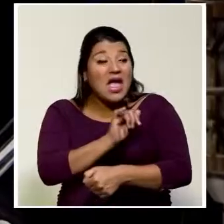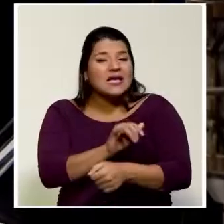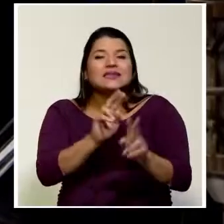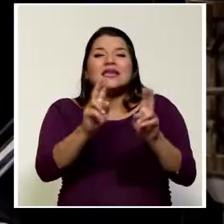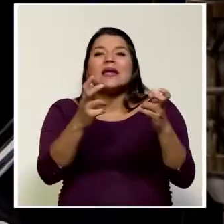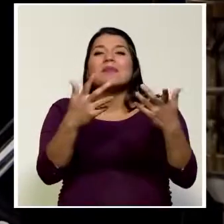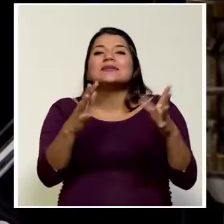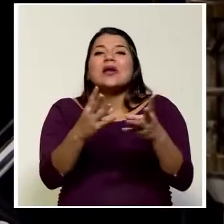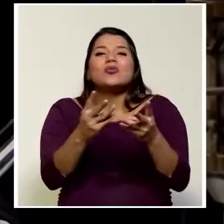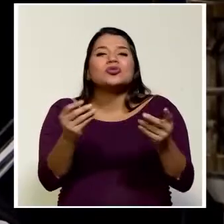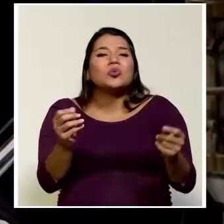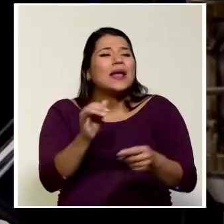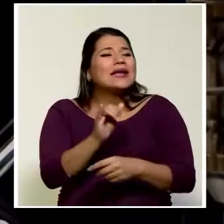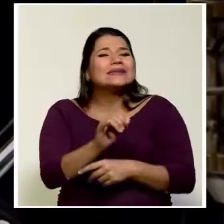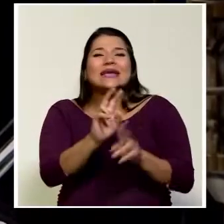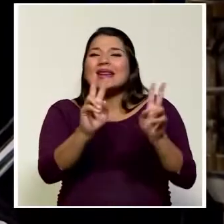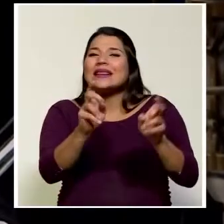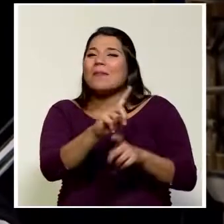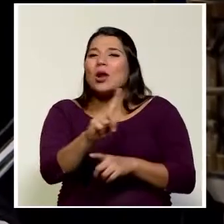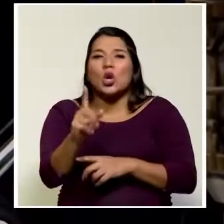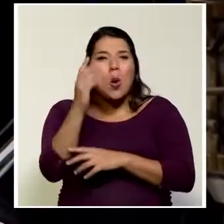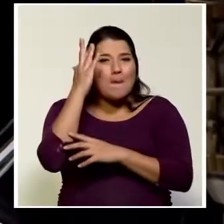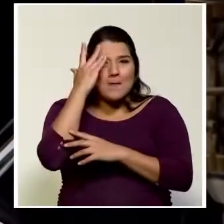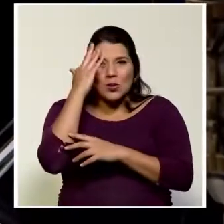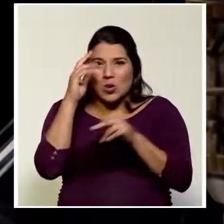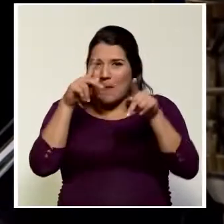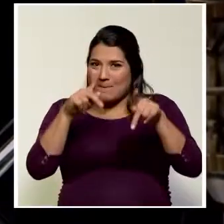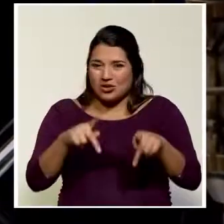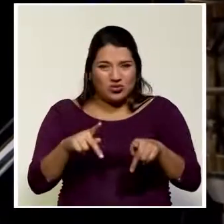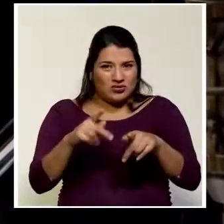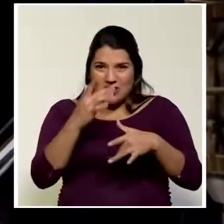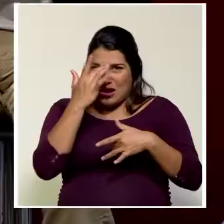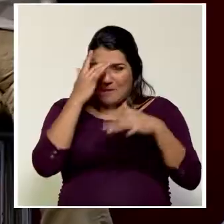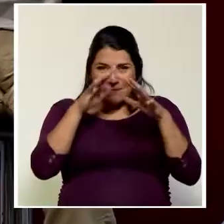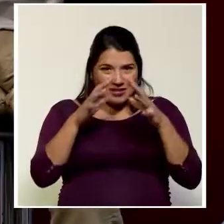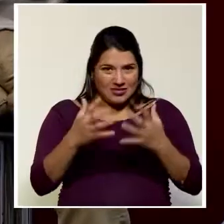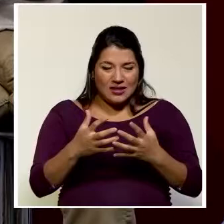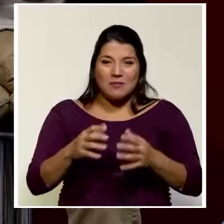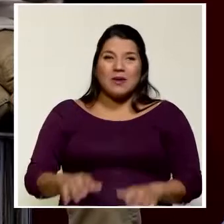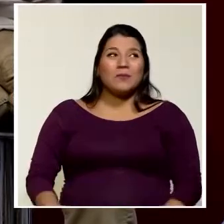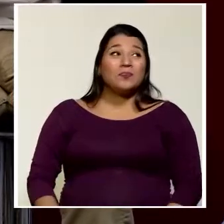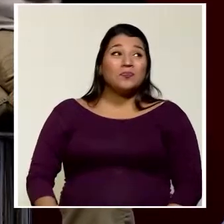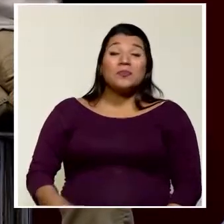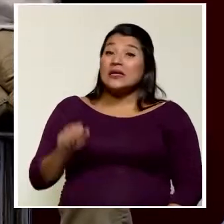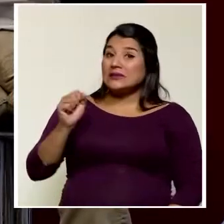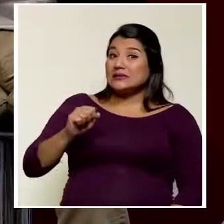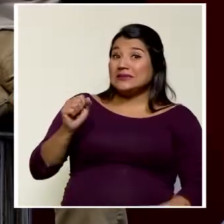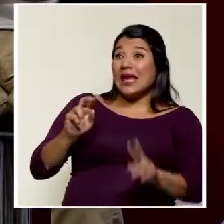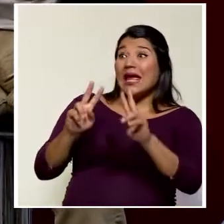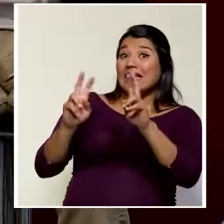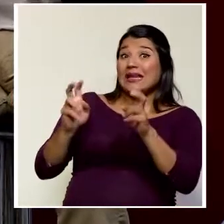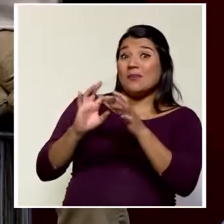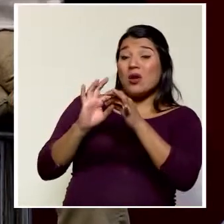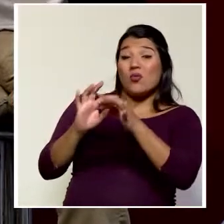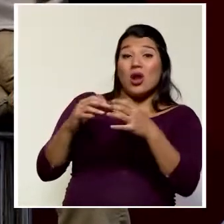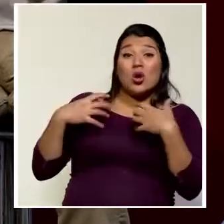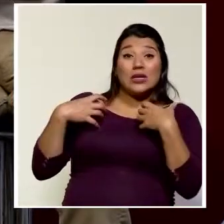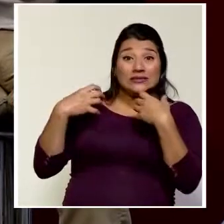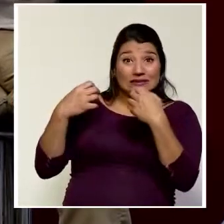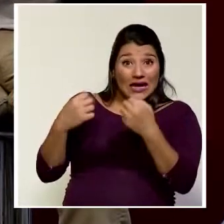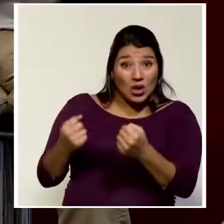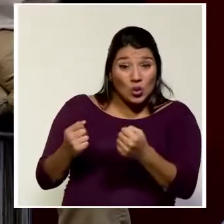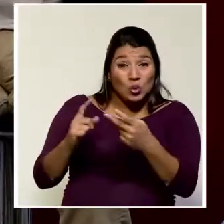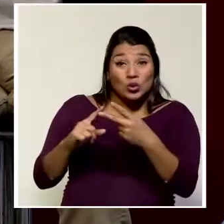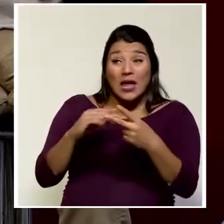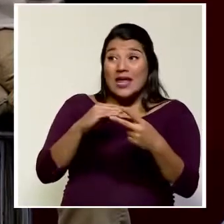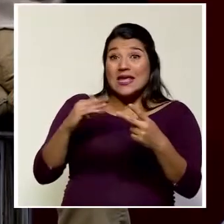una angustia de la gente lo que está sucediendo con la pandemia. Definitivamente el tema de la salud y el rol de